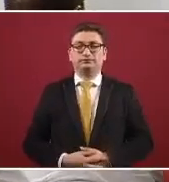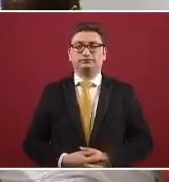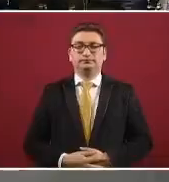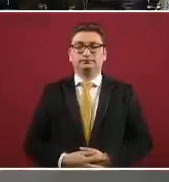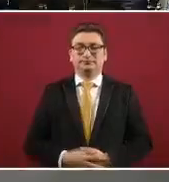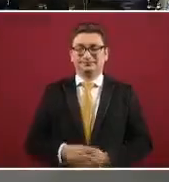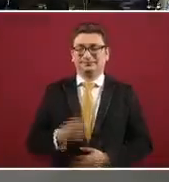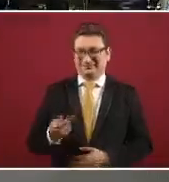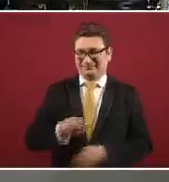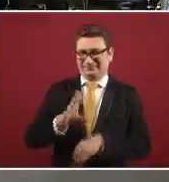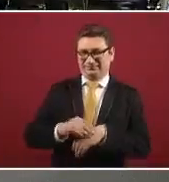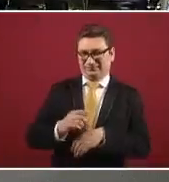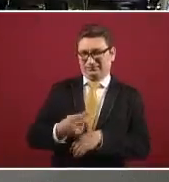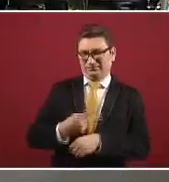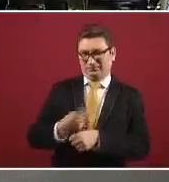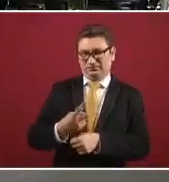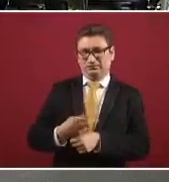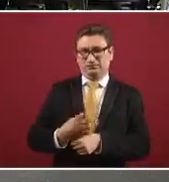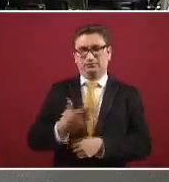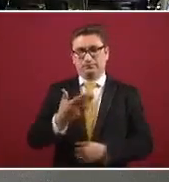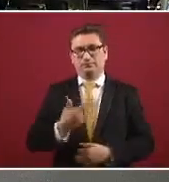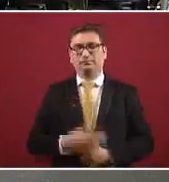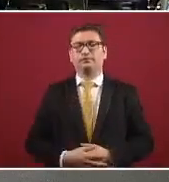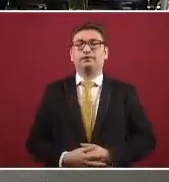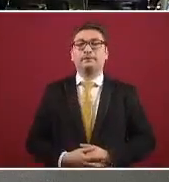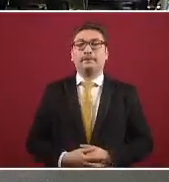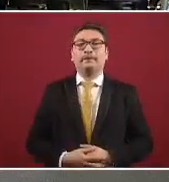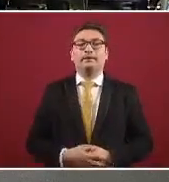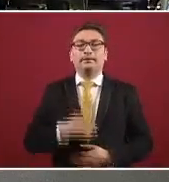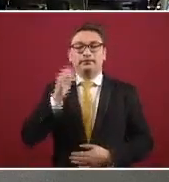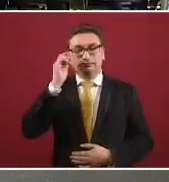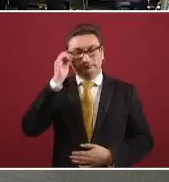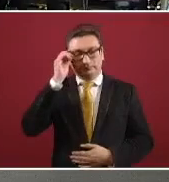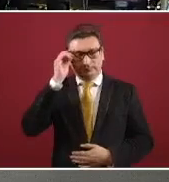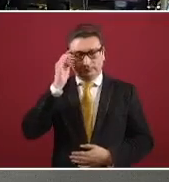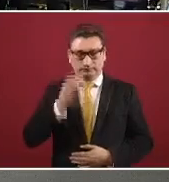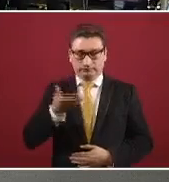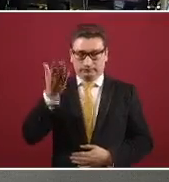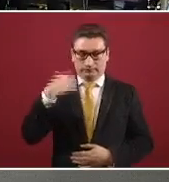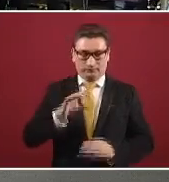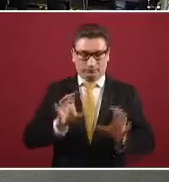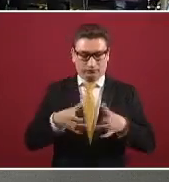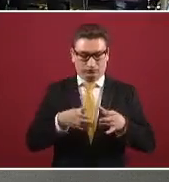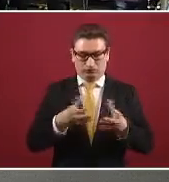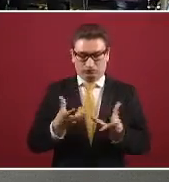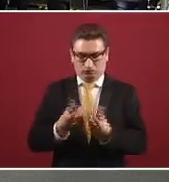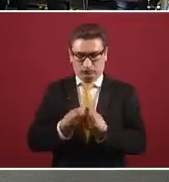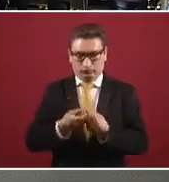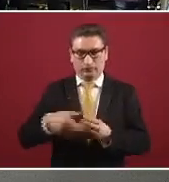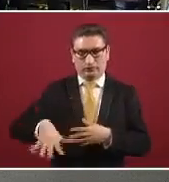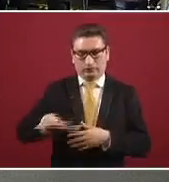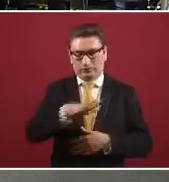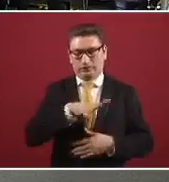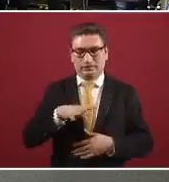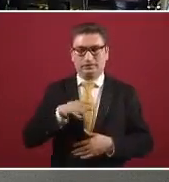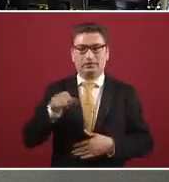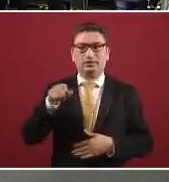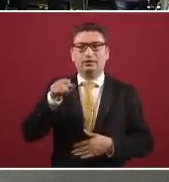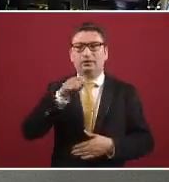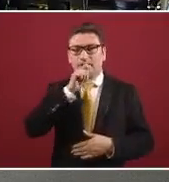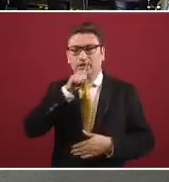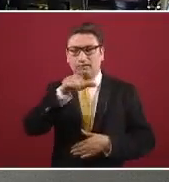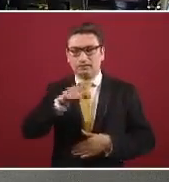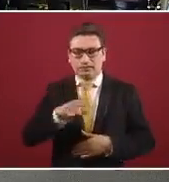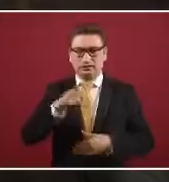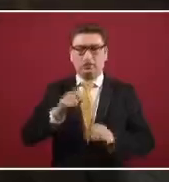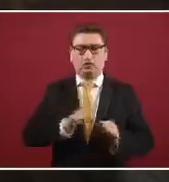¿Me permite una segunda pregunta, presidente? Sí. La semana pasada se reunió con comunidades afectadas por la presa del Zapotillo en Jalisco. Me